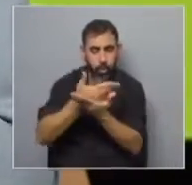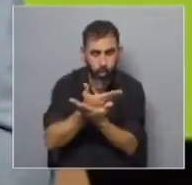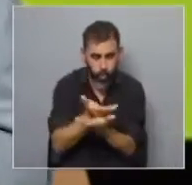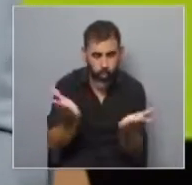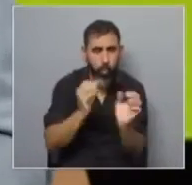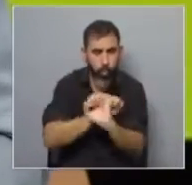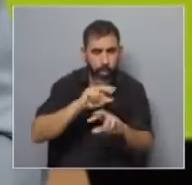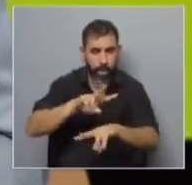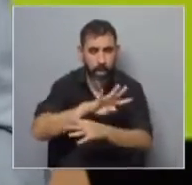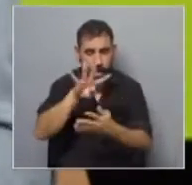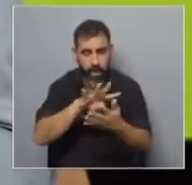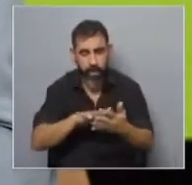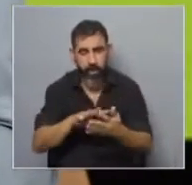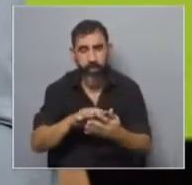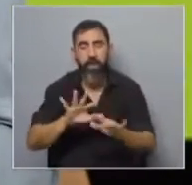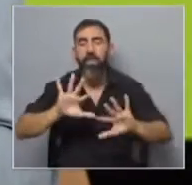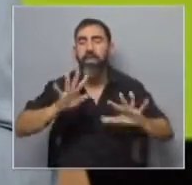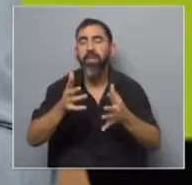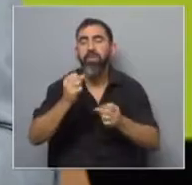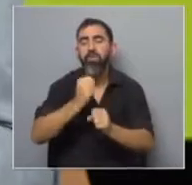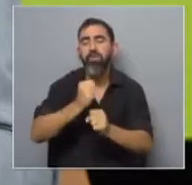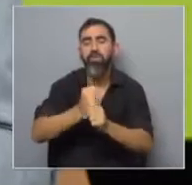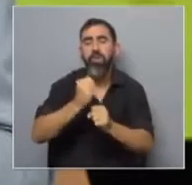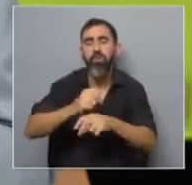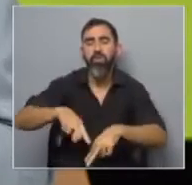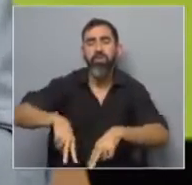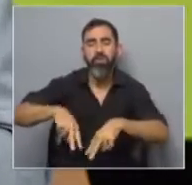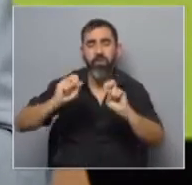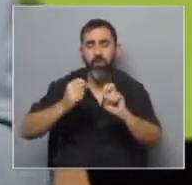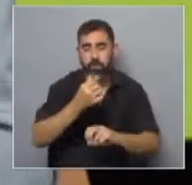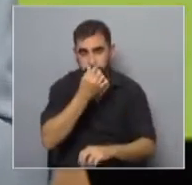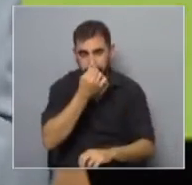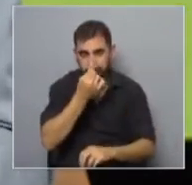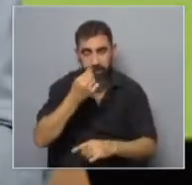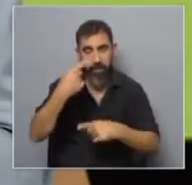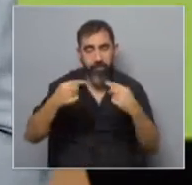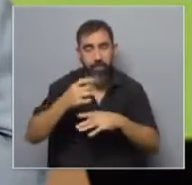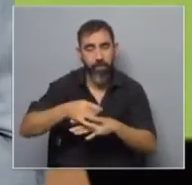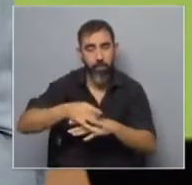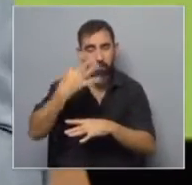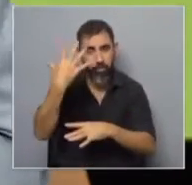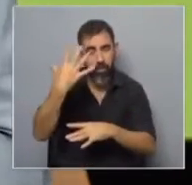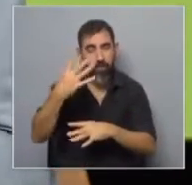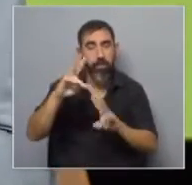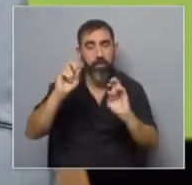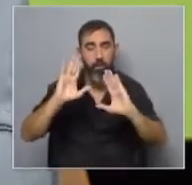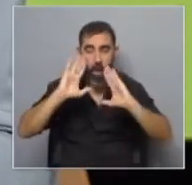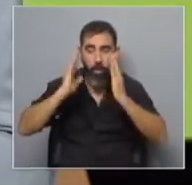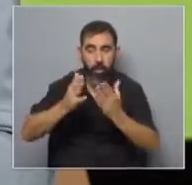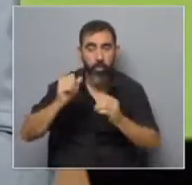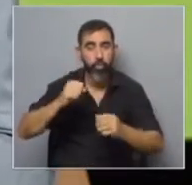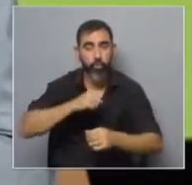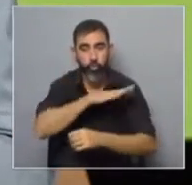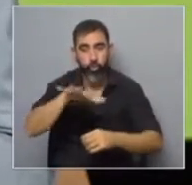Y vamos a explorar un poco qué pasó con estos trabajos, insisto, interdisciplinarios, multidisciplinarios, abordajes que tienen que ver con lo